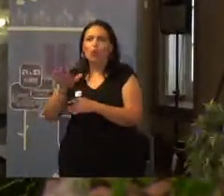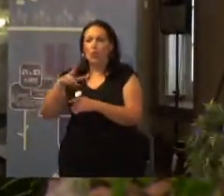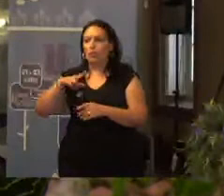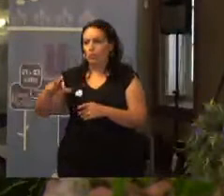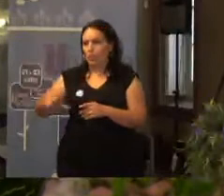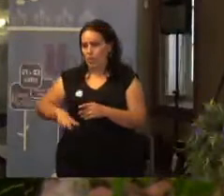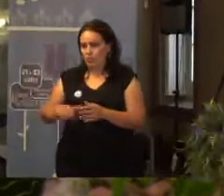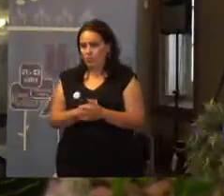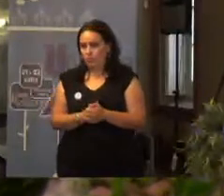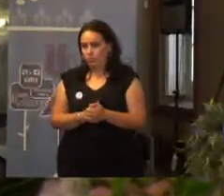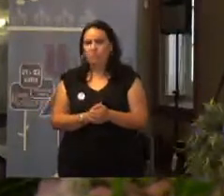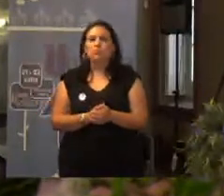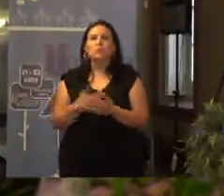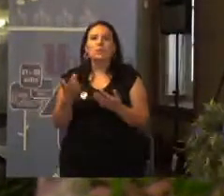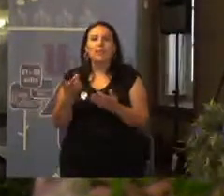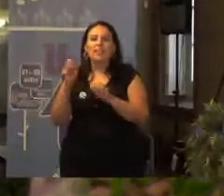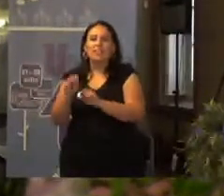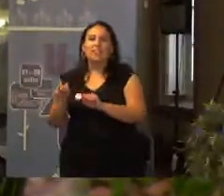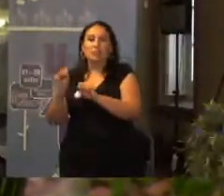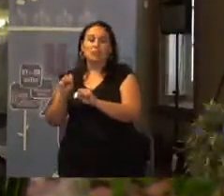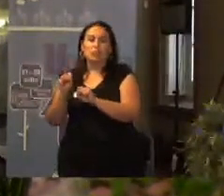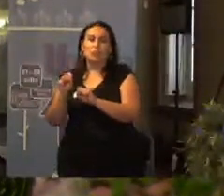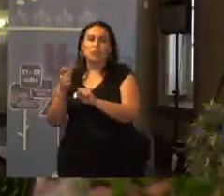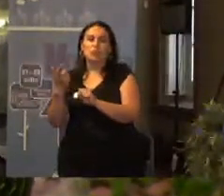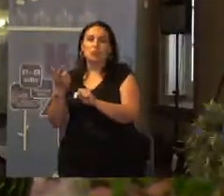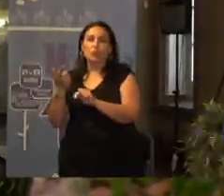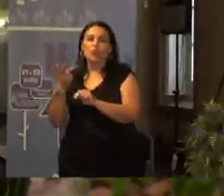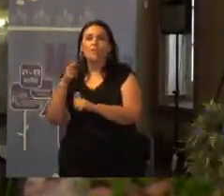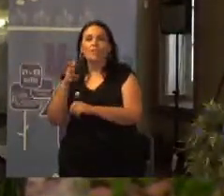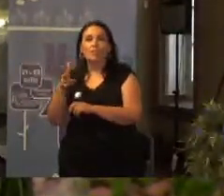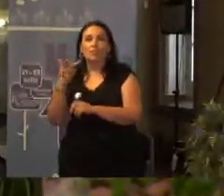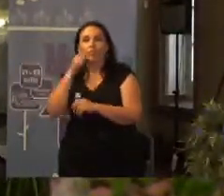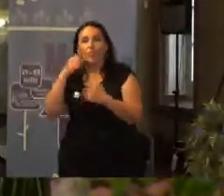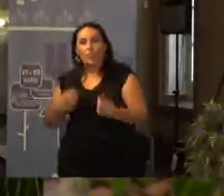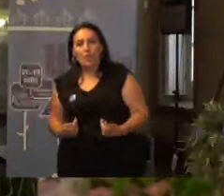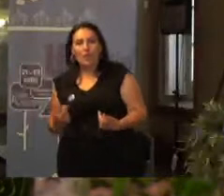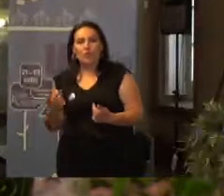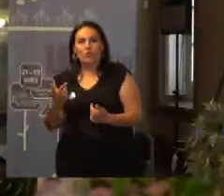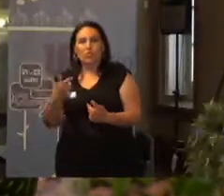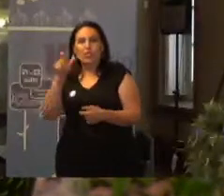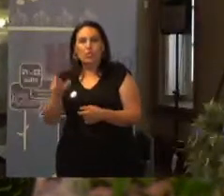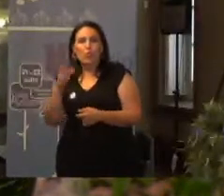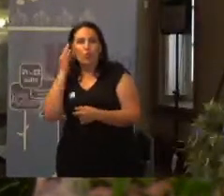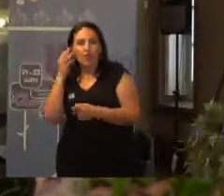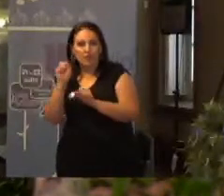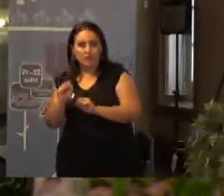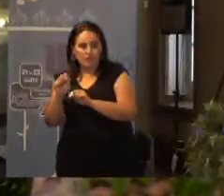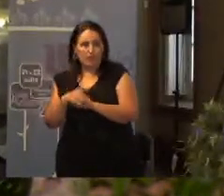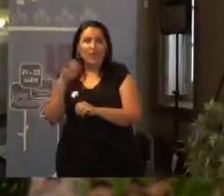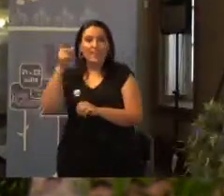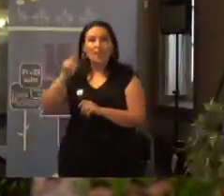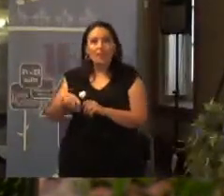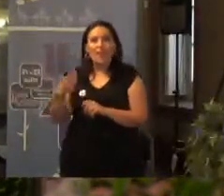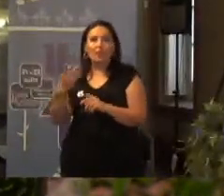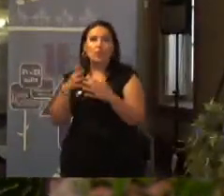organización na defensa dos dereitos humanos e das mulleres. Tamén desenvolveu o activismo estudantil embarcándose na